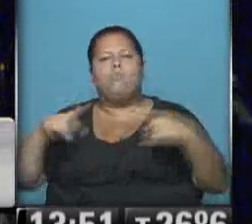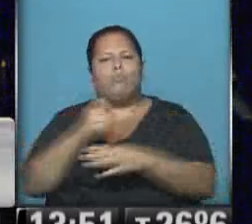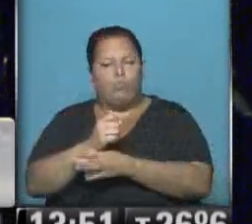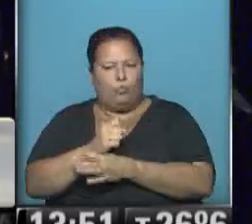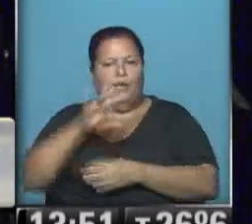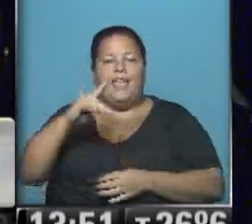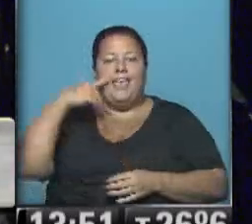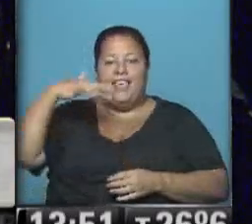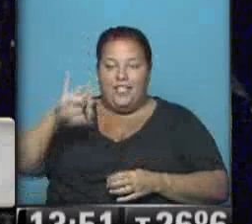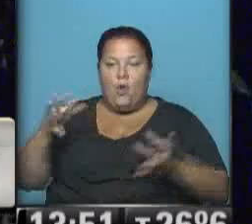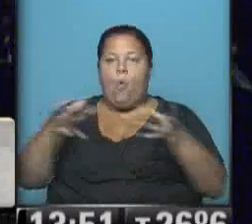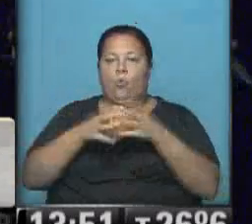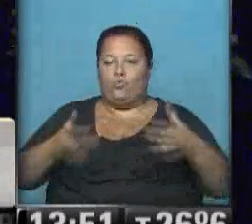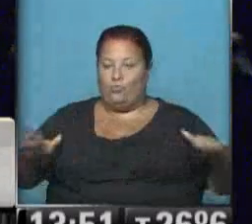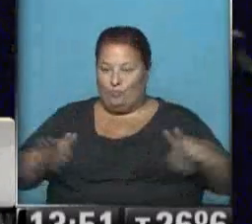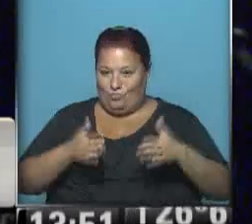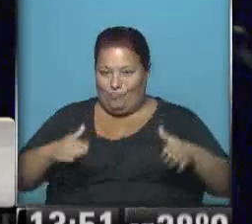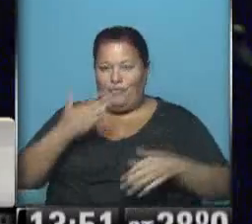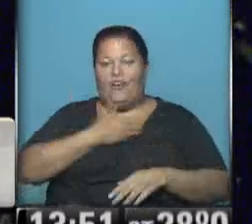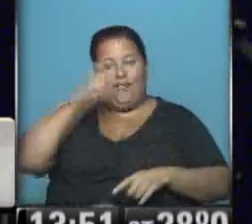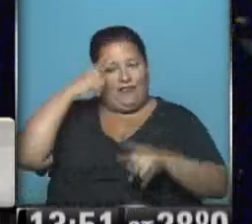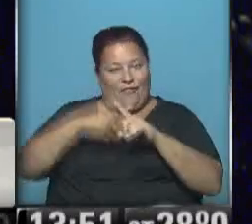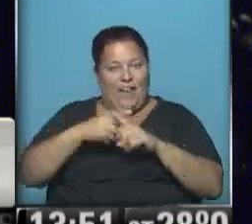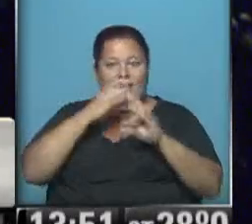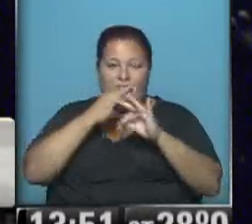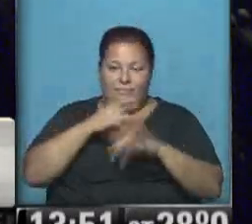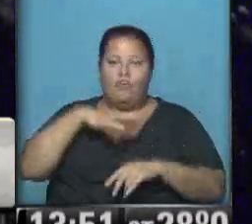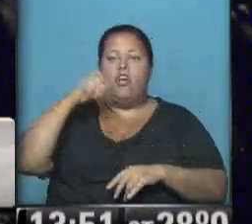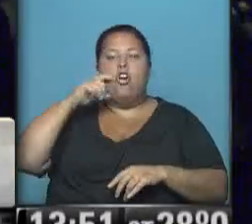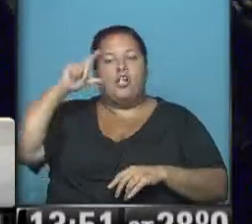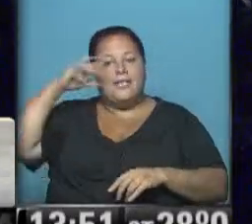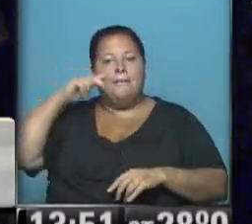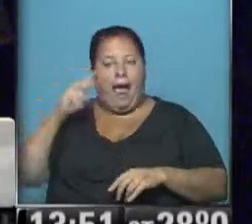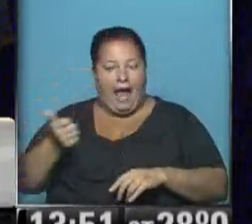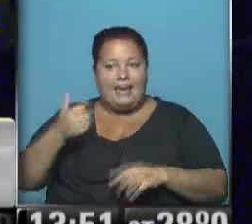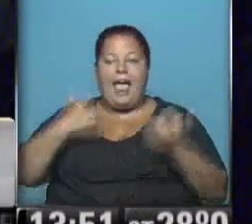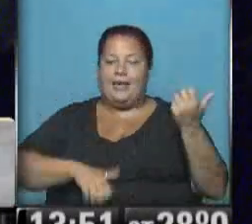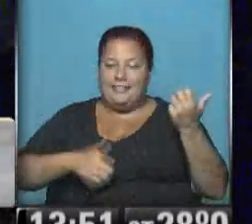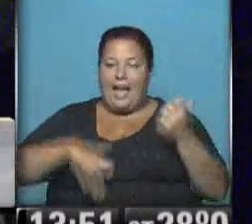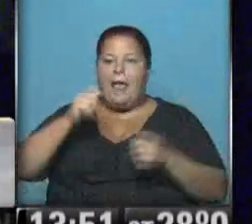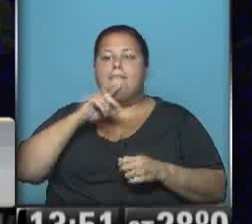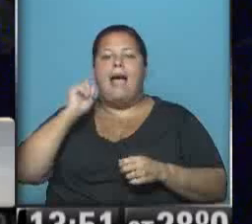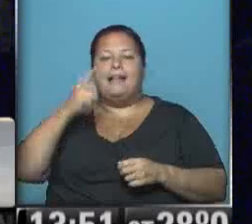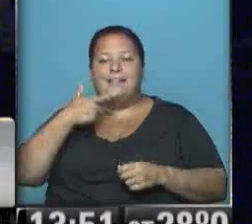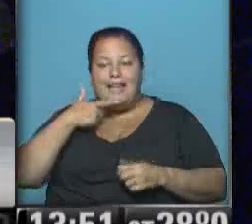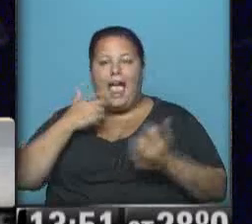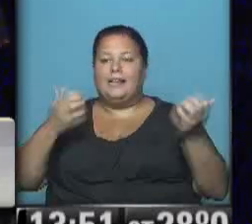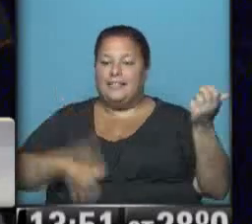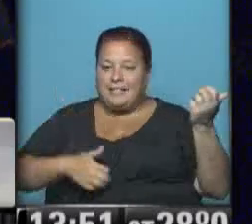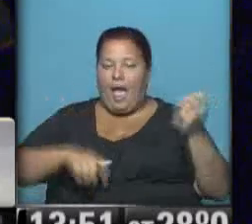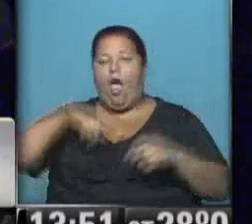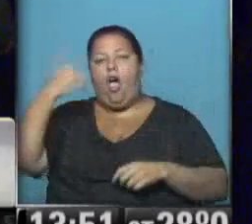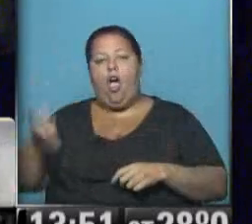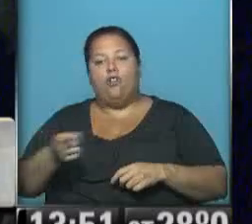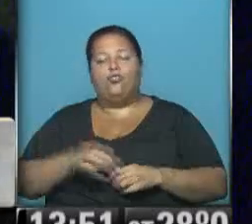Dino Saluzzi ahí, por supuesto, con su bandoneón. Félix Saluzzi en clarinete y saxo. José María Saluzzi en guitarra. Matías Saluzzi, bajo. Y el gran